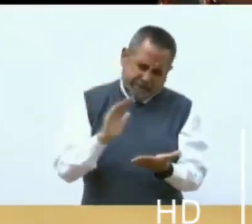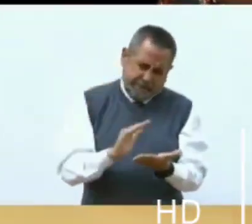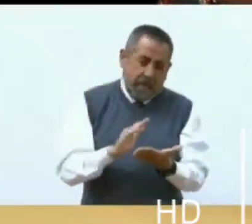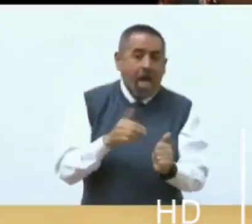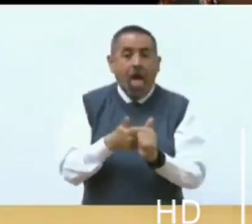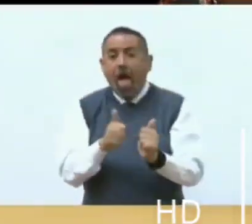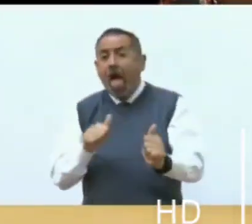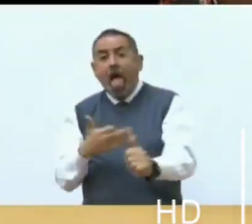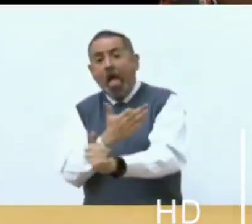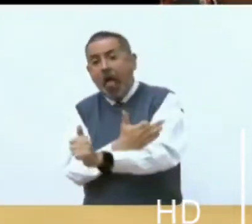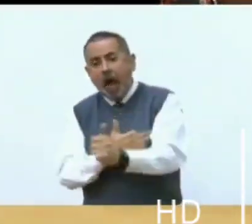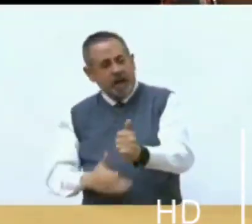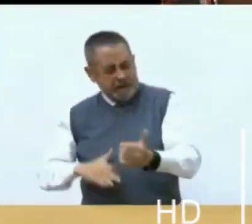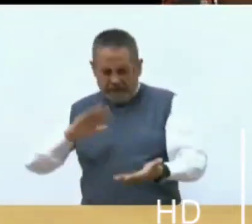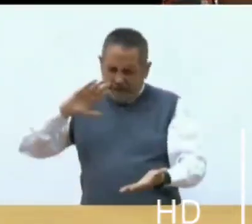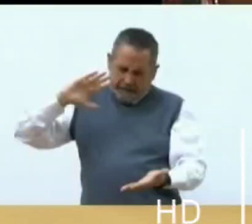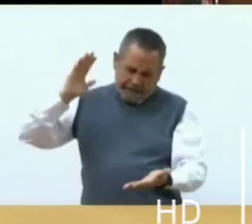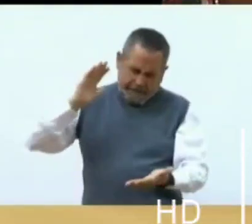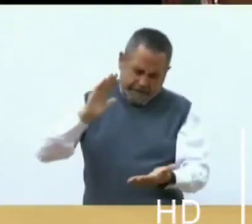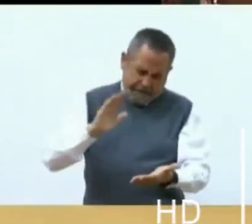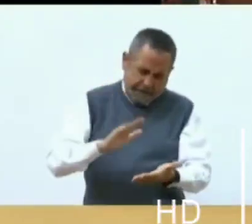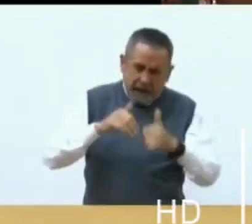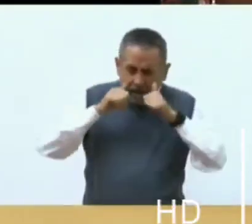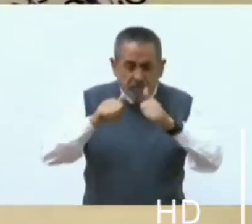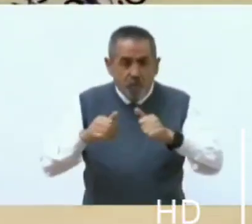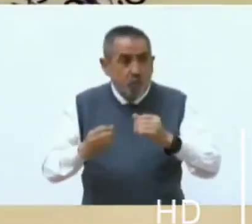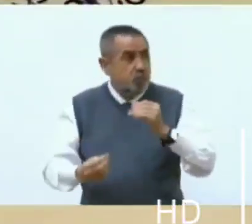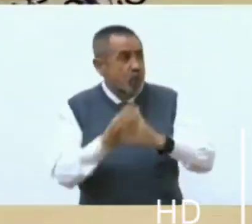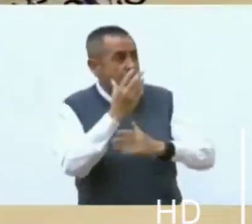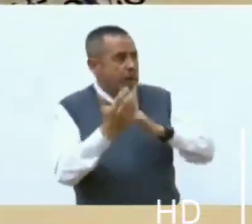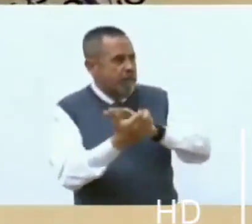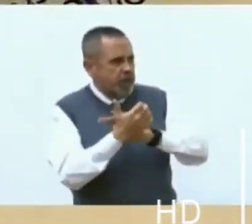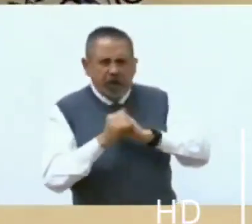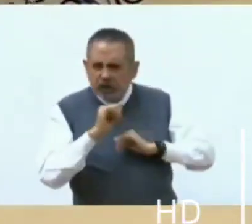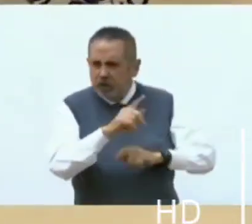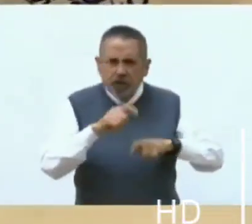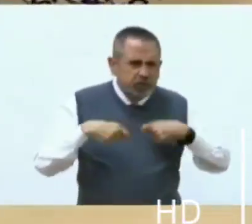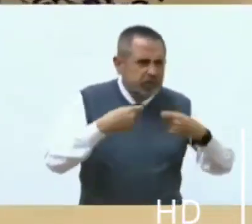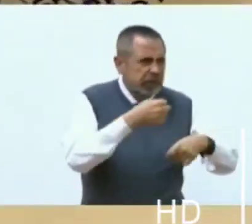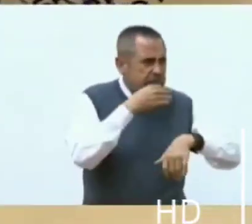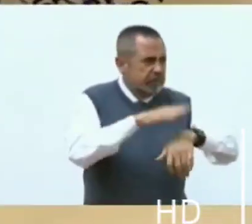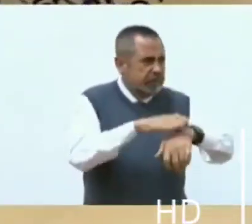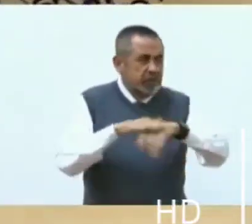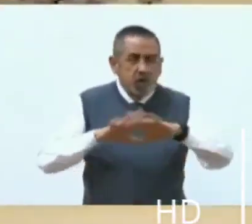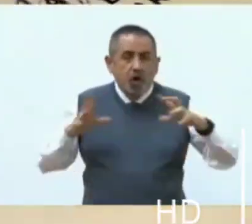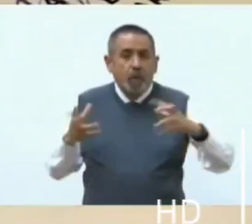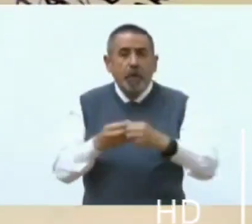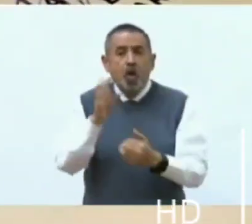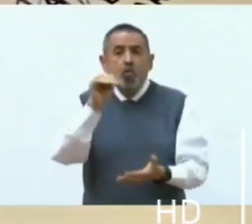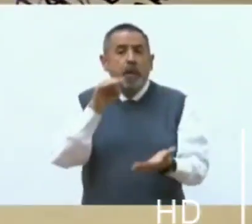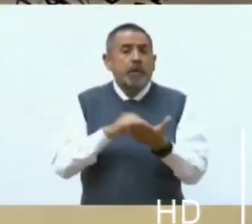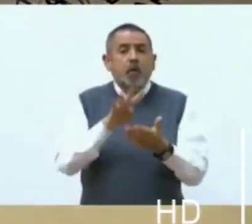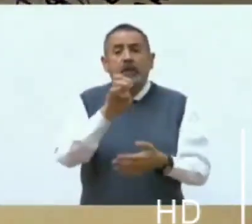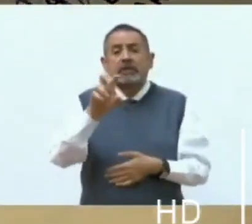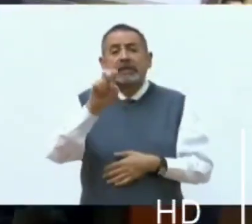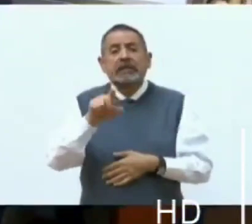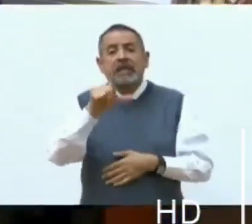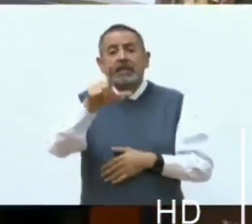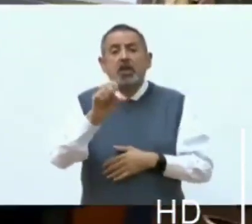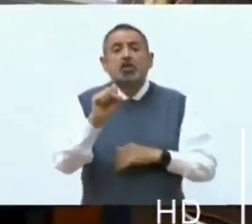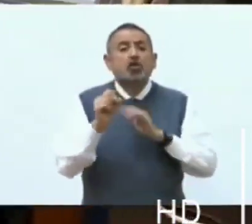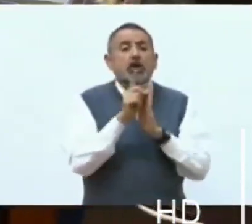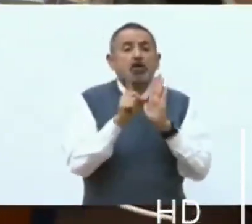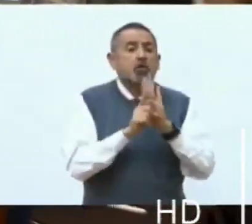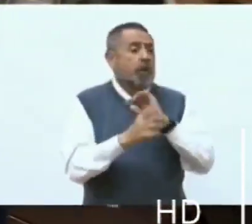rezago heredado y atendido nuevas solicitudes, sumando un total de 9.437